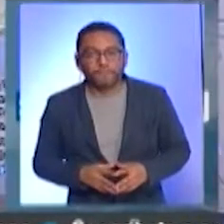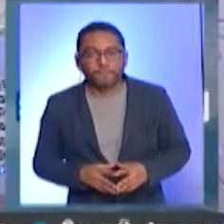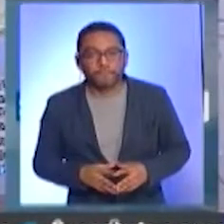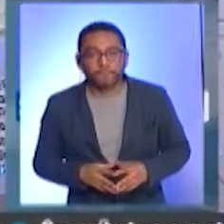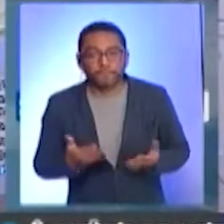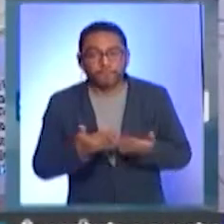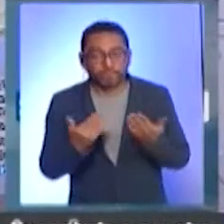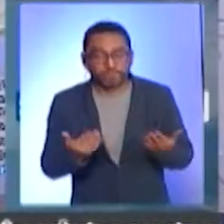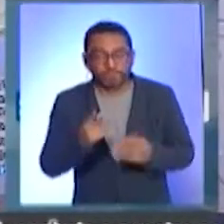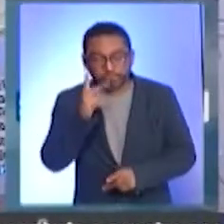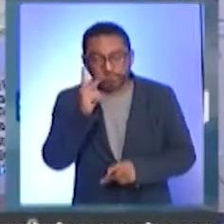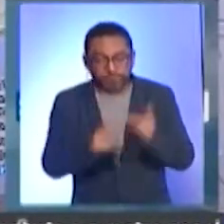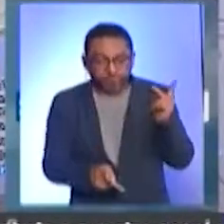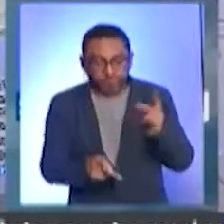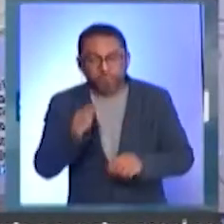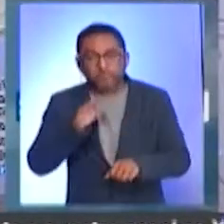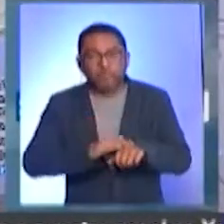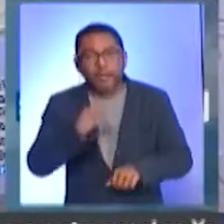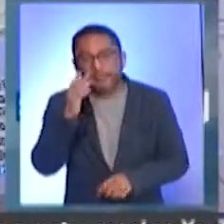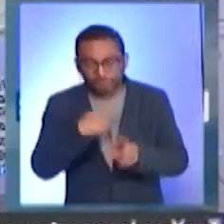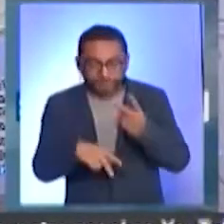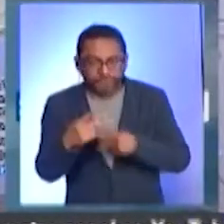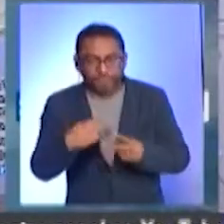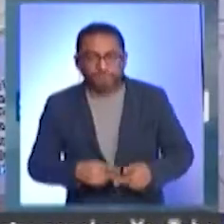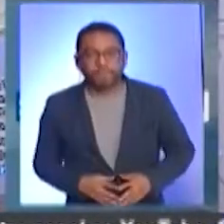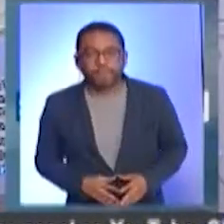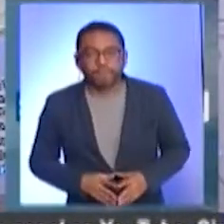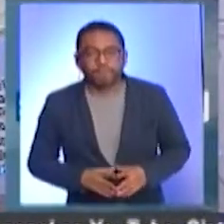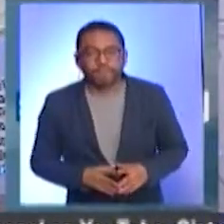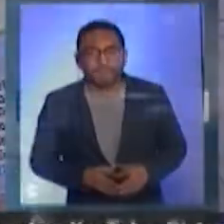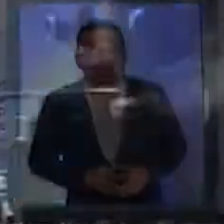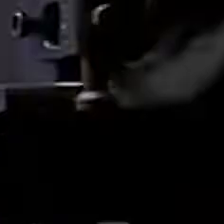hacemos una pausa regresamos con más